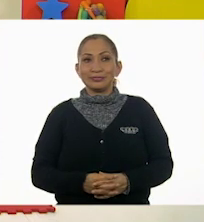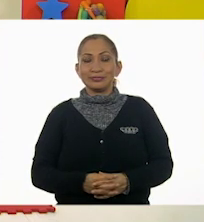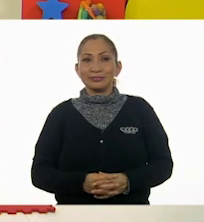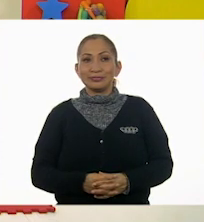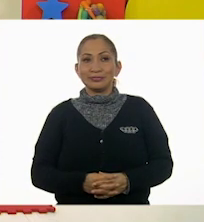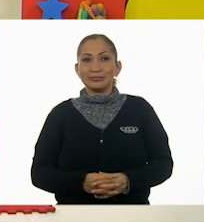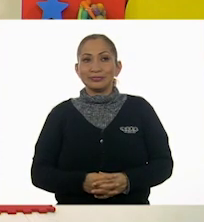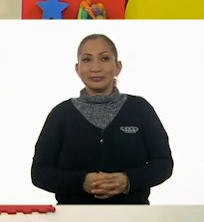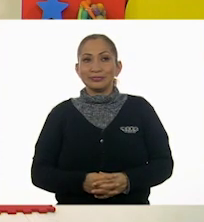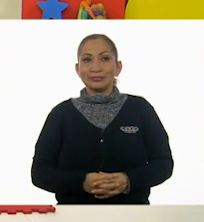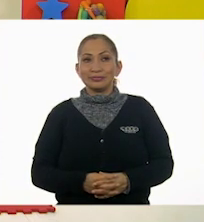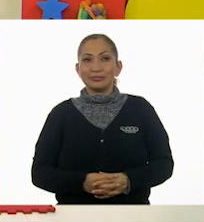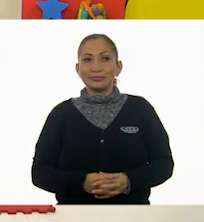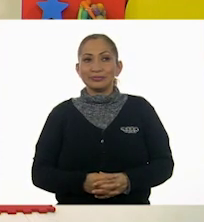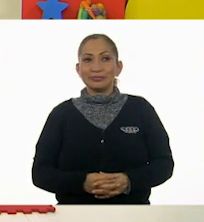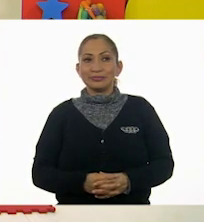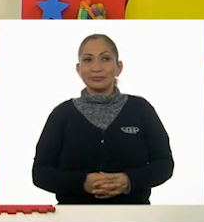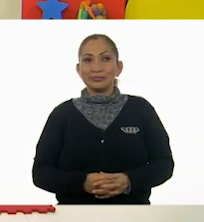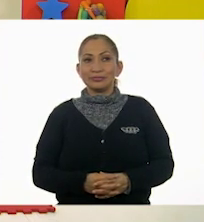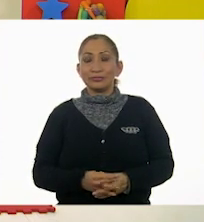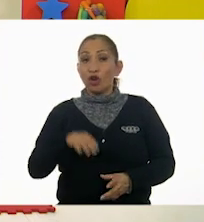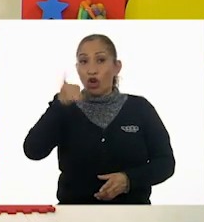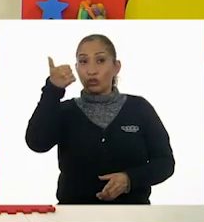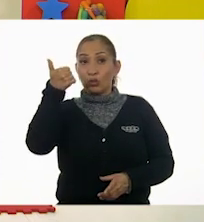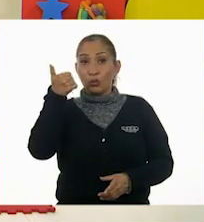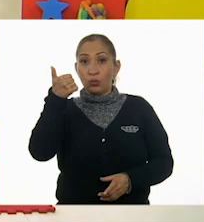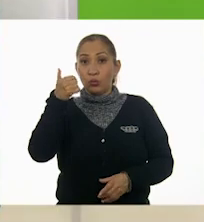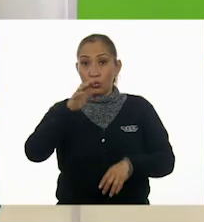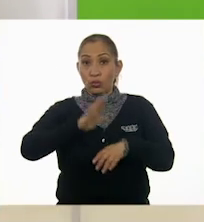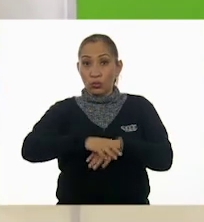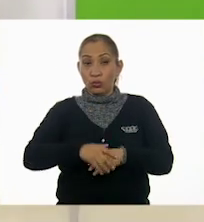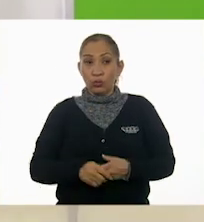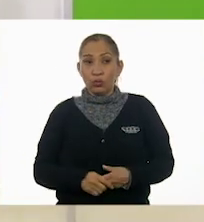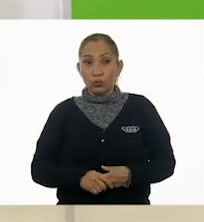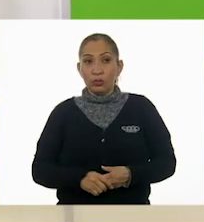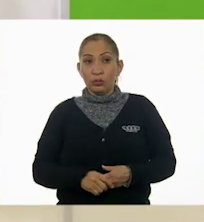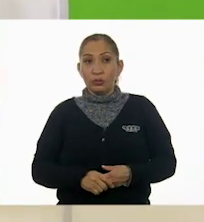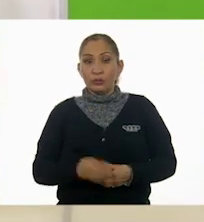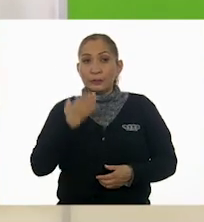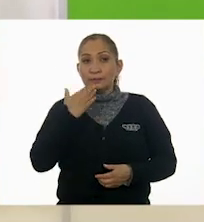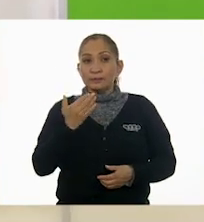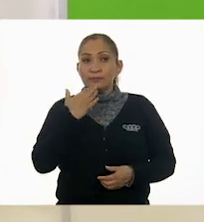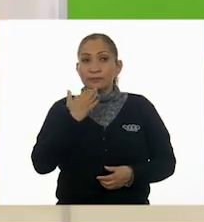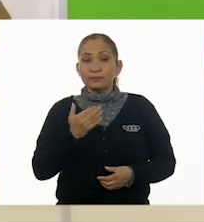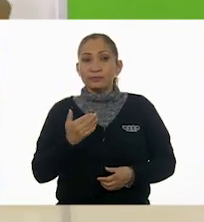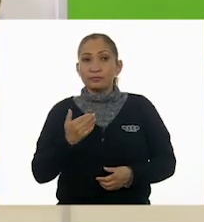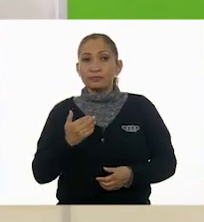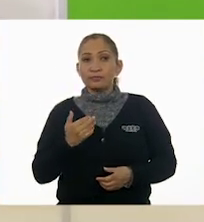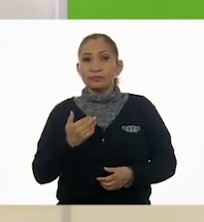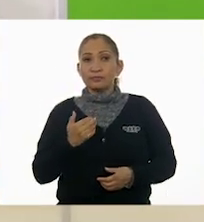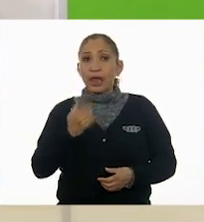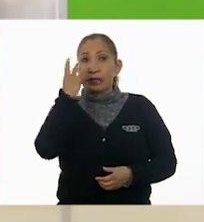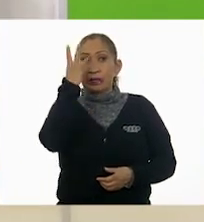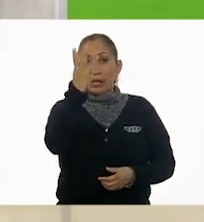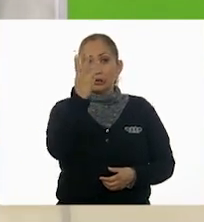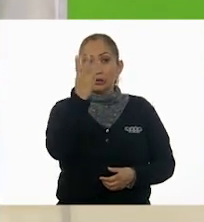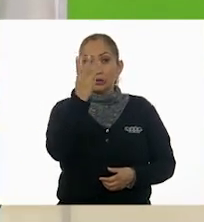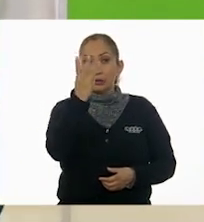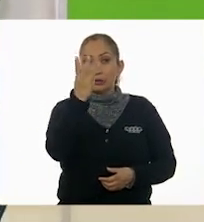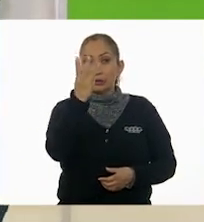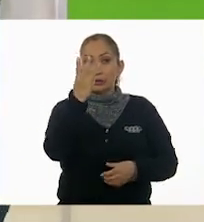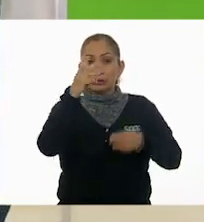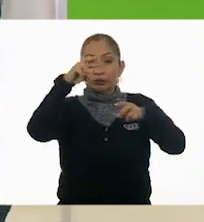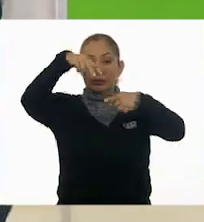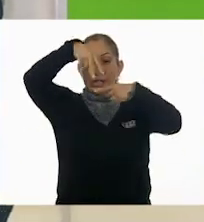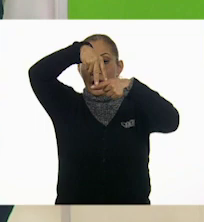Ya voy, así. Y hay uno más, ¿verdad? Ajá. Sí, muy bien. Son tres triángulos.